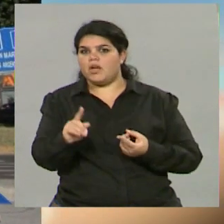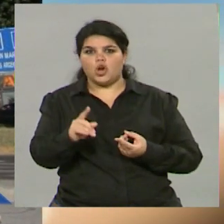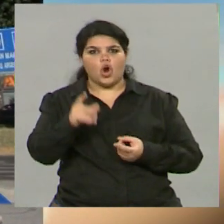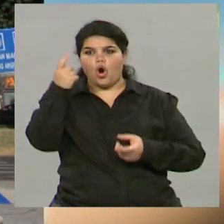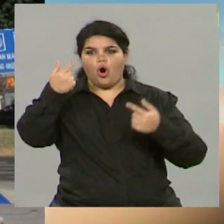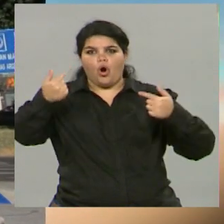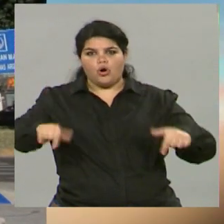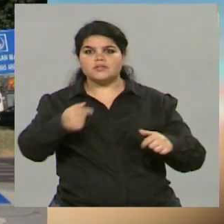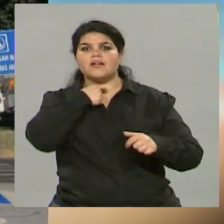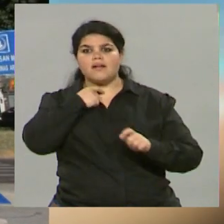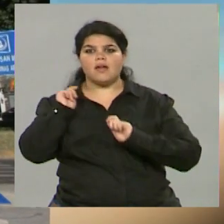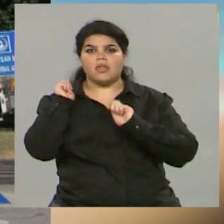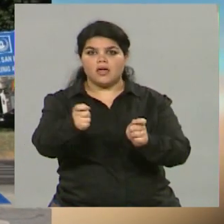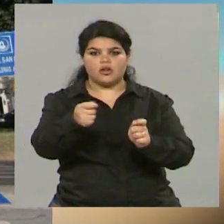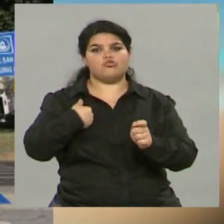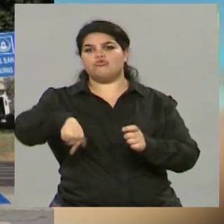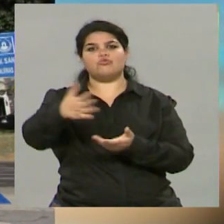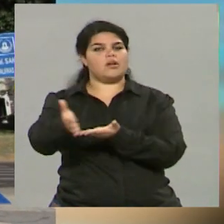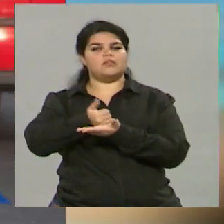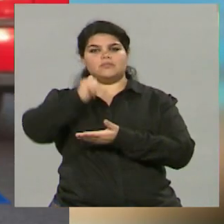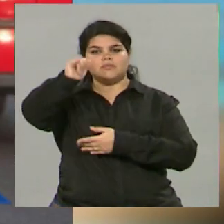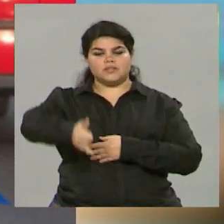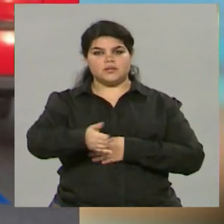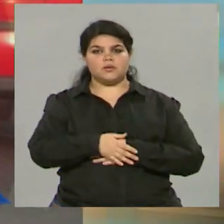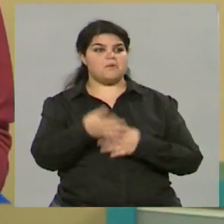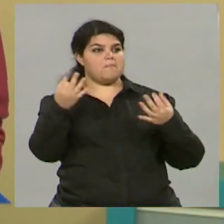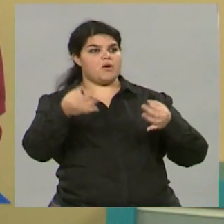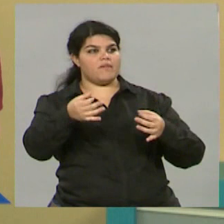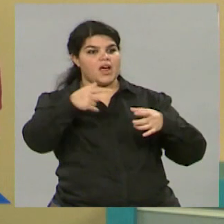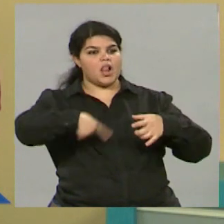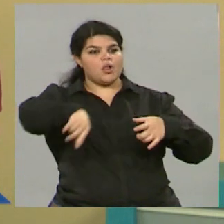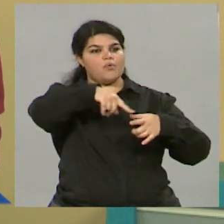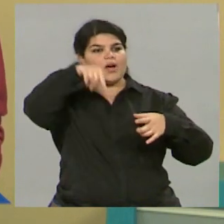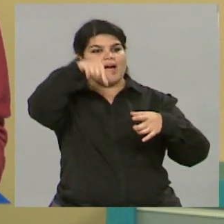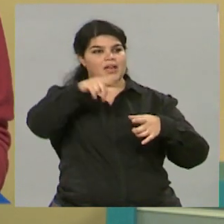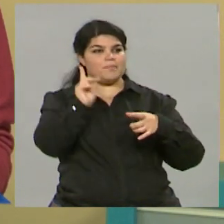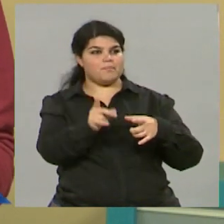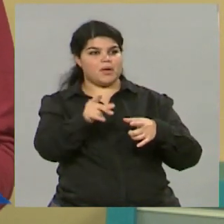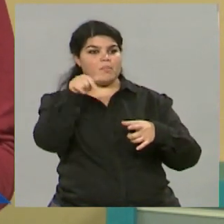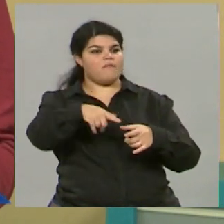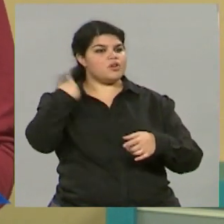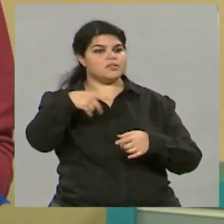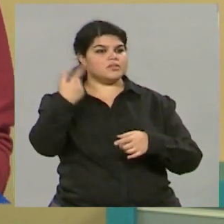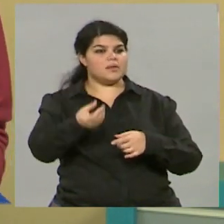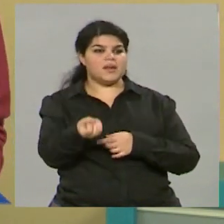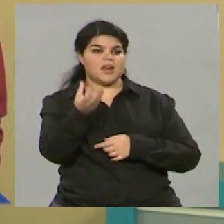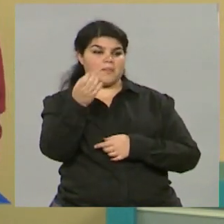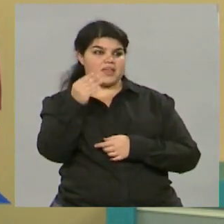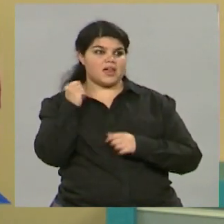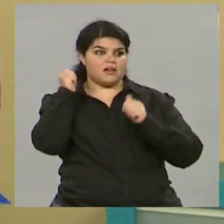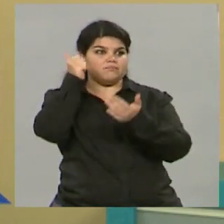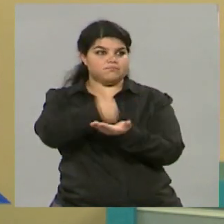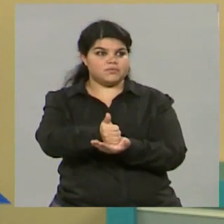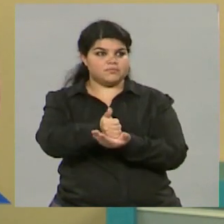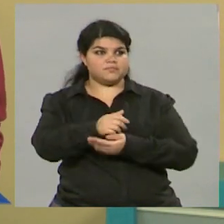gente pueda, nosotros felices de recibirlo. Perfecto, van a estar ubicados allí en el nudo vial donde vos estás todas las mañanas. Abel,